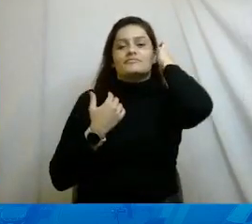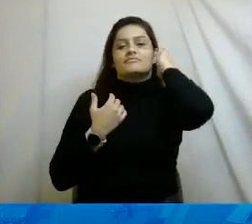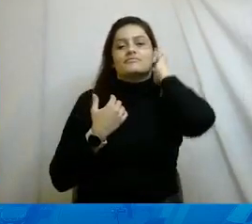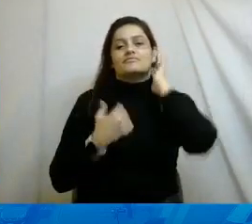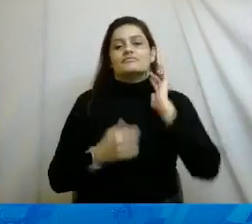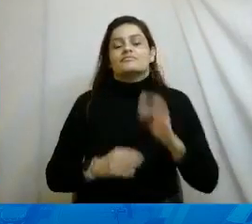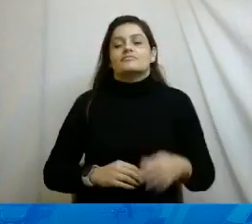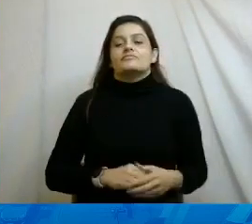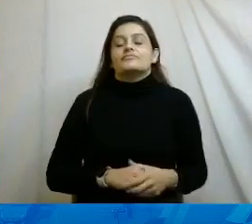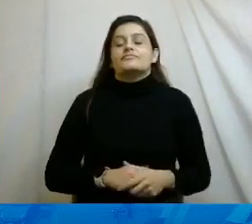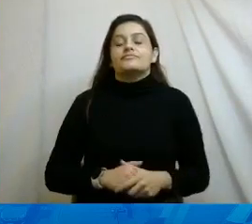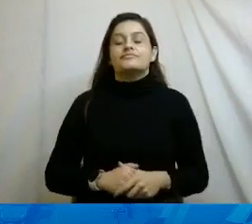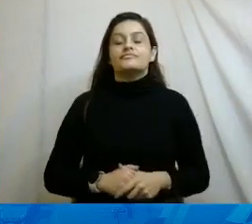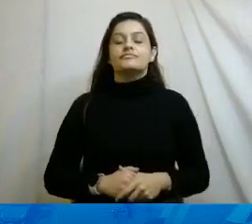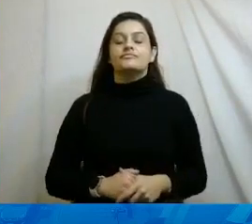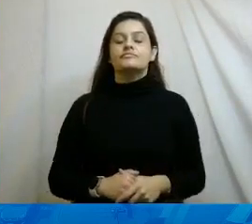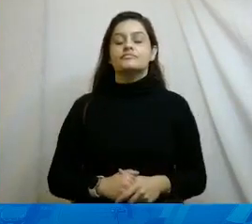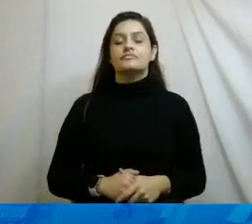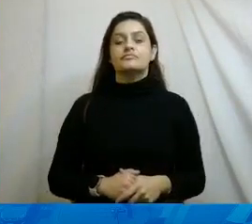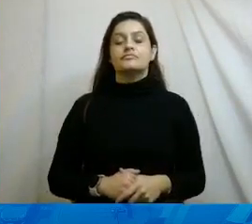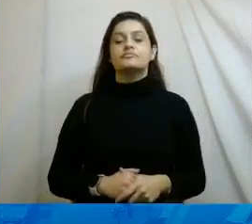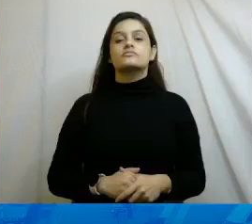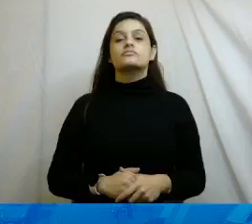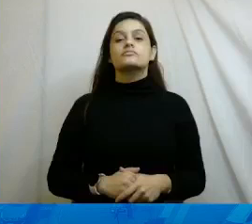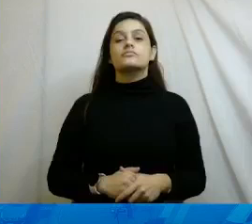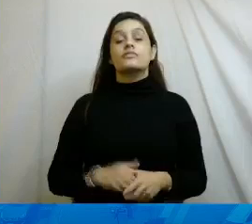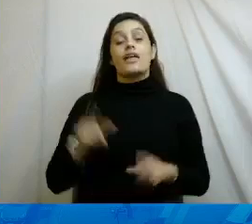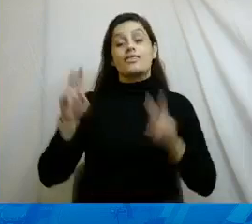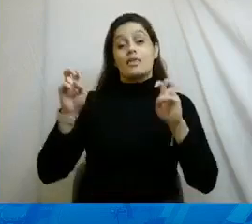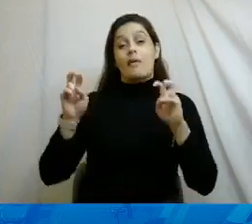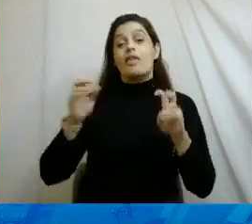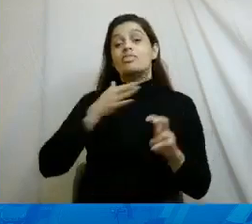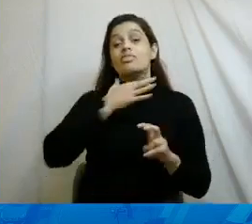a lo que mencionaba sobre la deuda flotante,